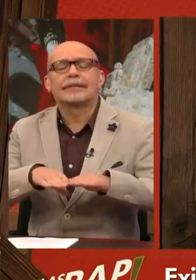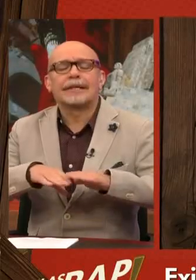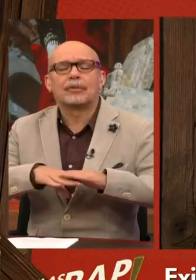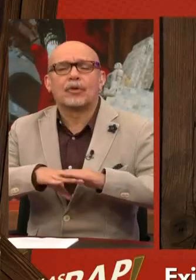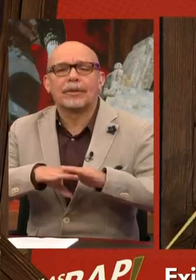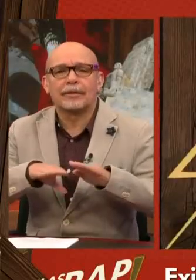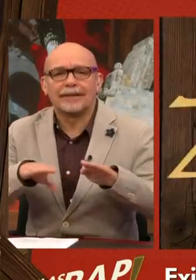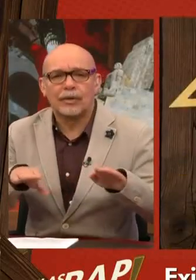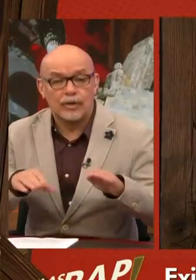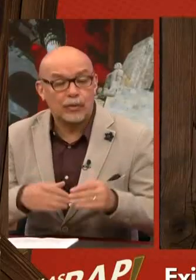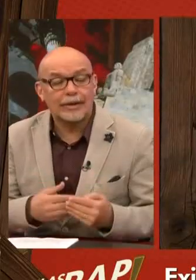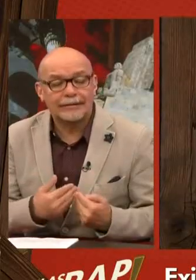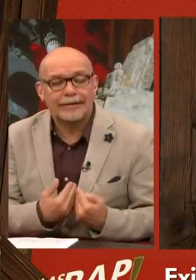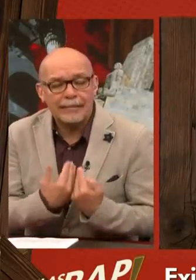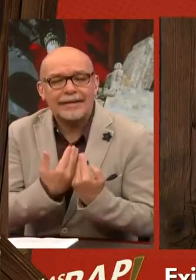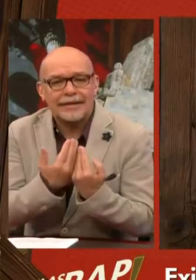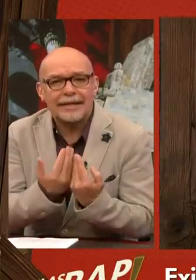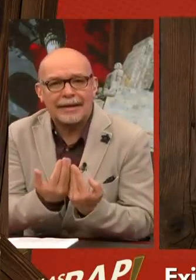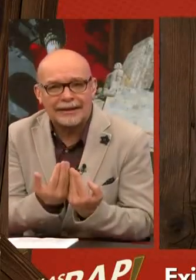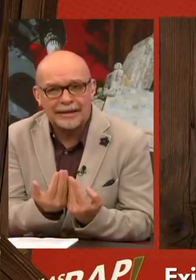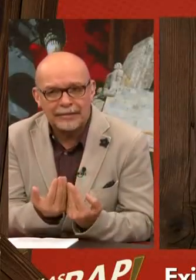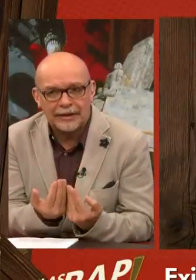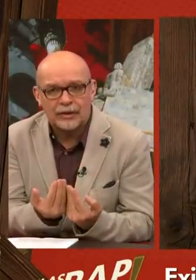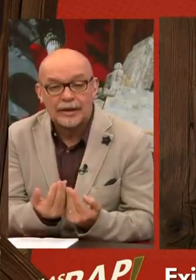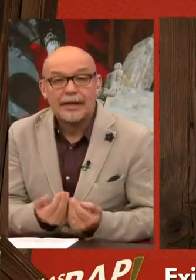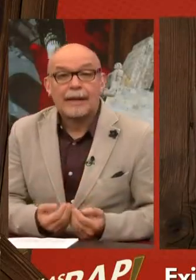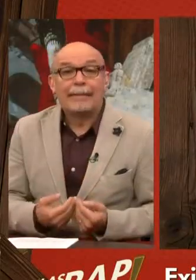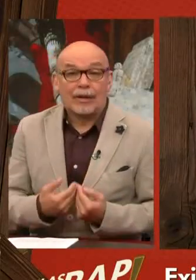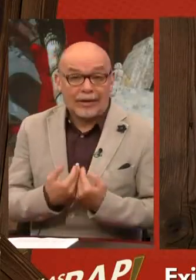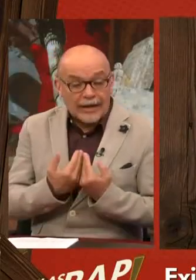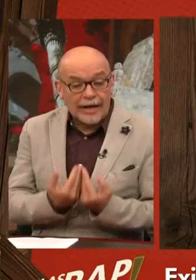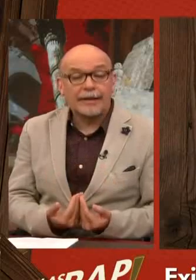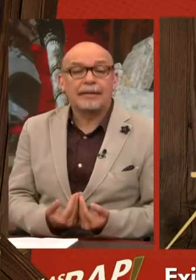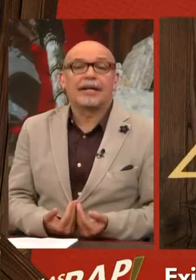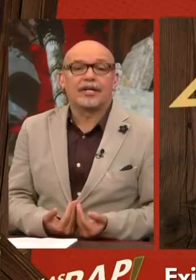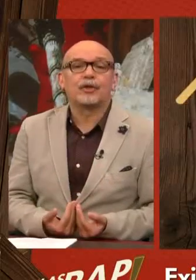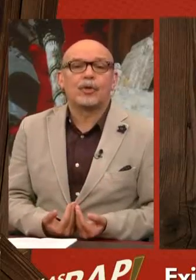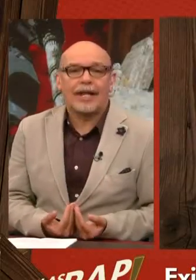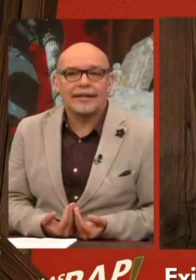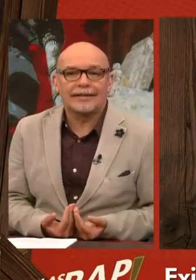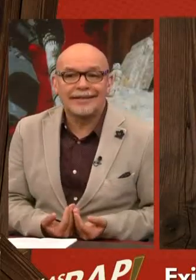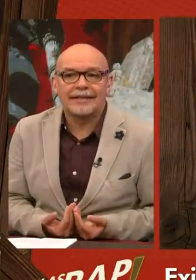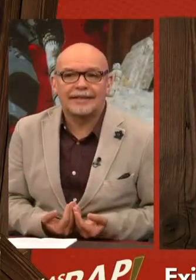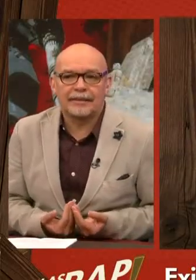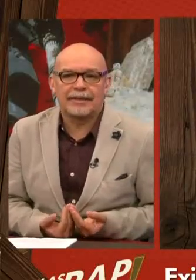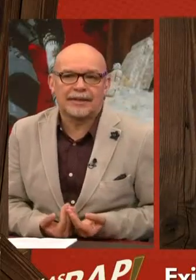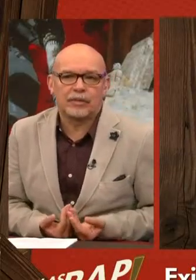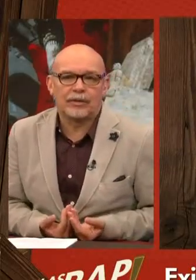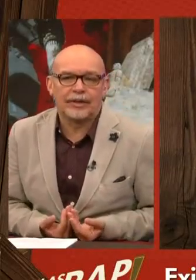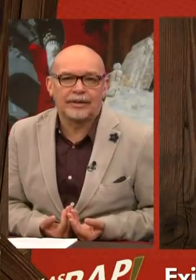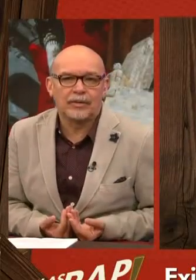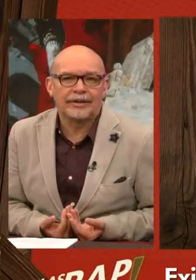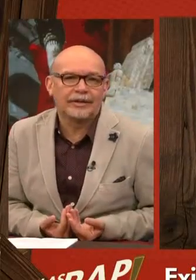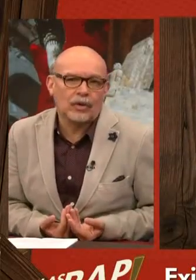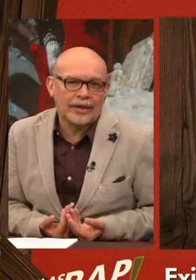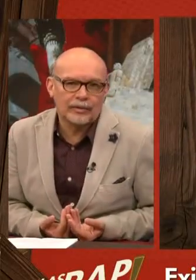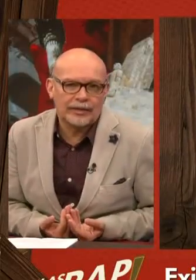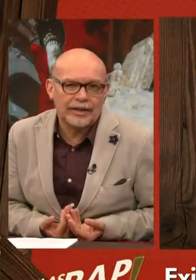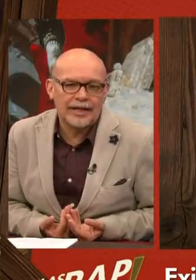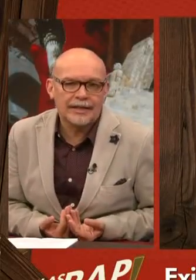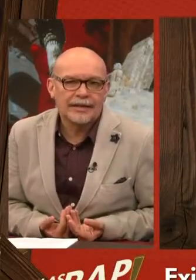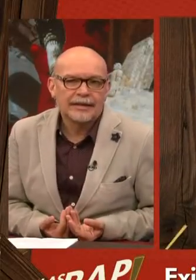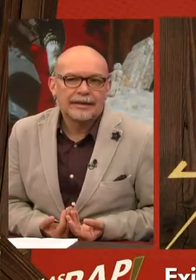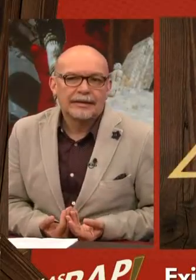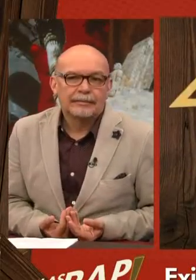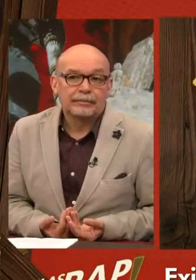trabajadores, estamos completamente de acuerdo, por temas de mantenimiento, pero dejar también a la ciudad sin el sistema de transporte colectivo en todas